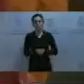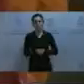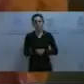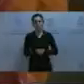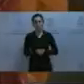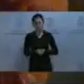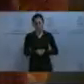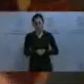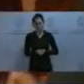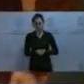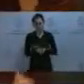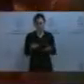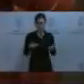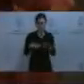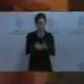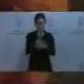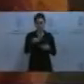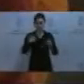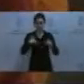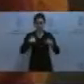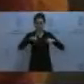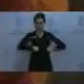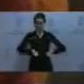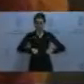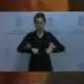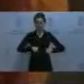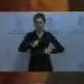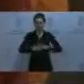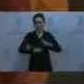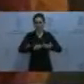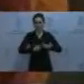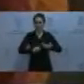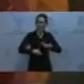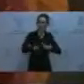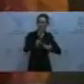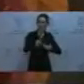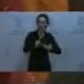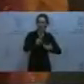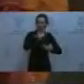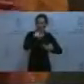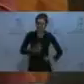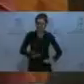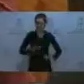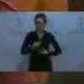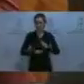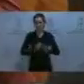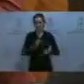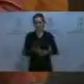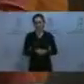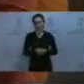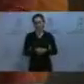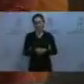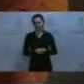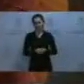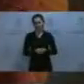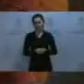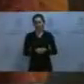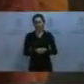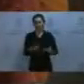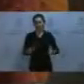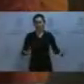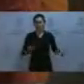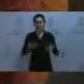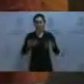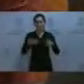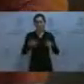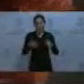van a desarrollar y estamos desarrollando. No solo que vamos a desarrollar, sino que estamos desarrollando. El